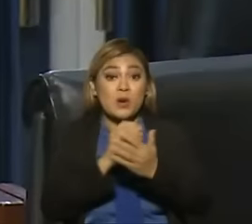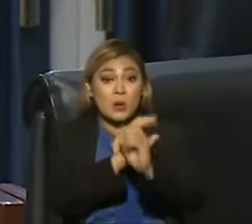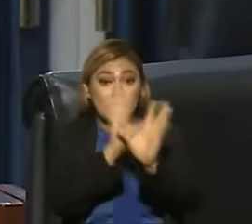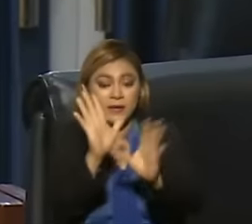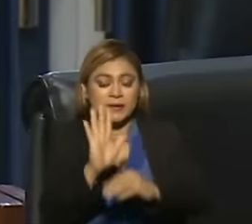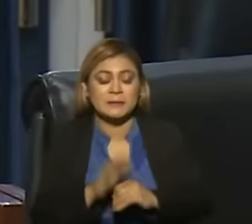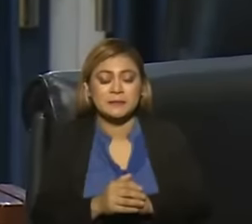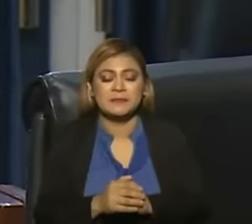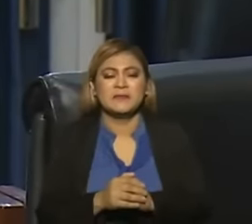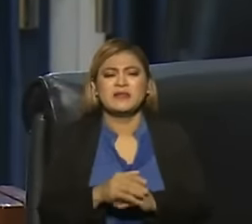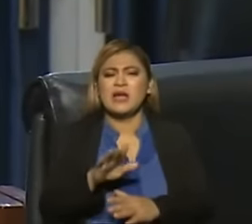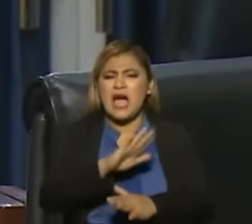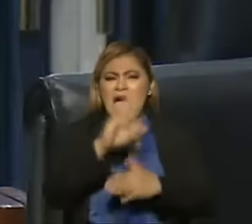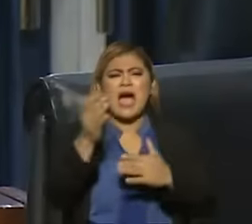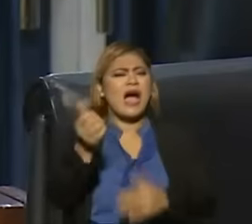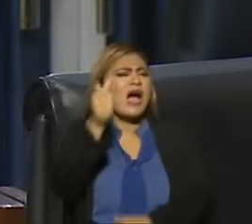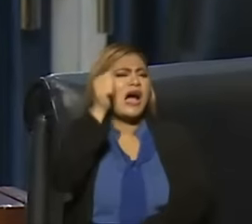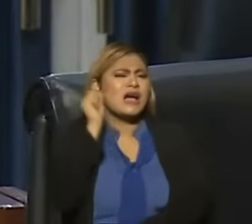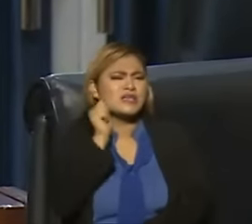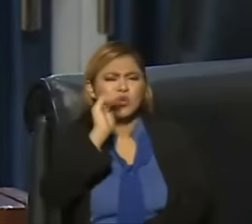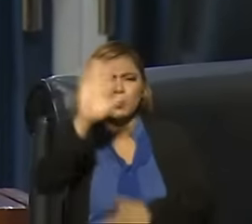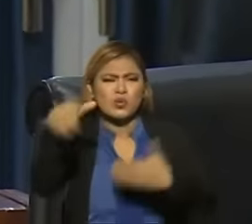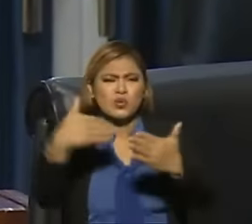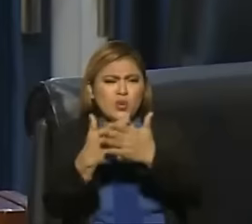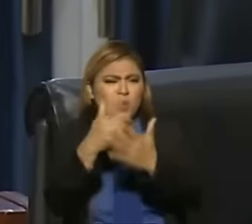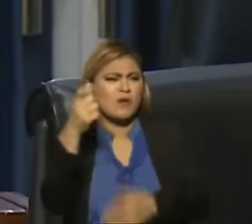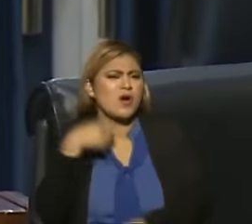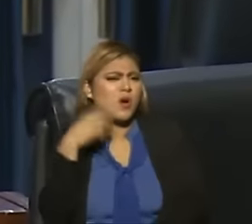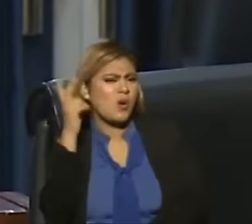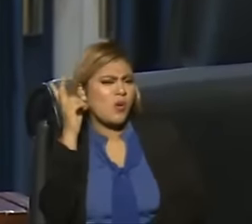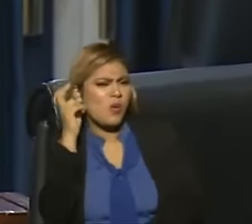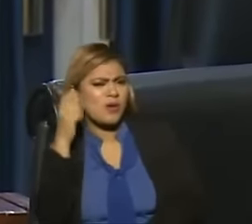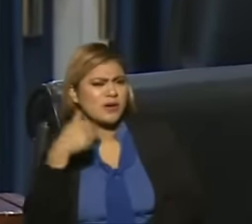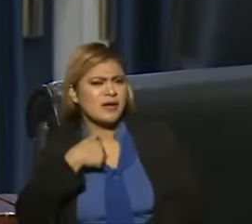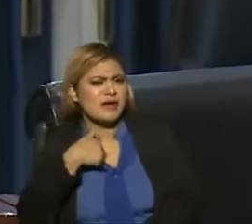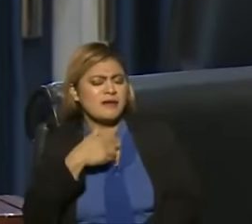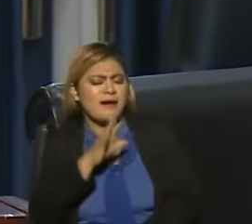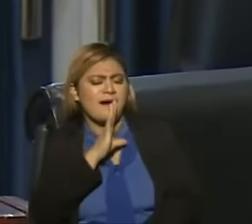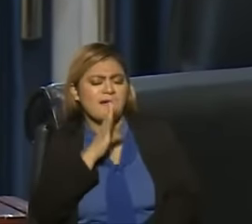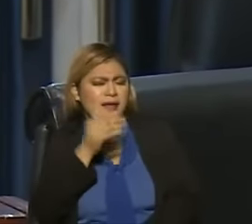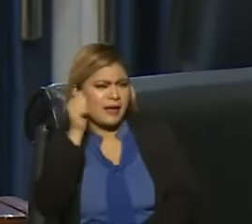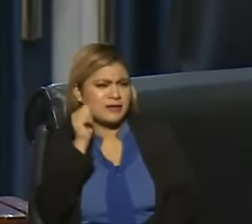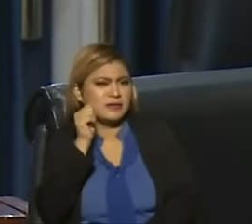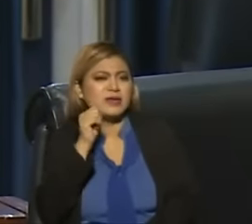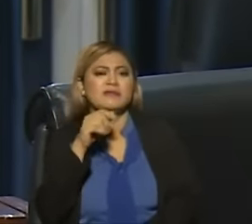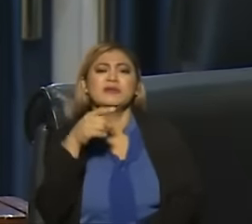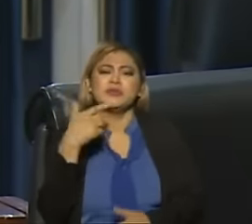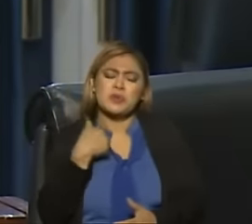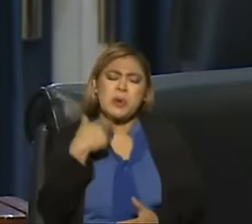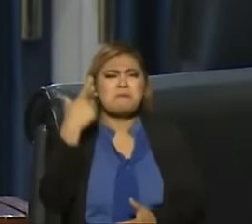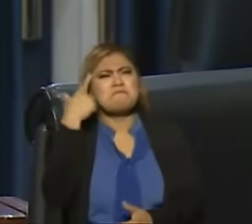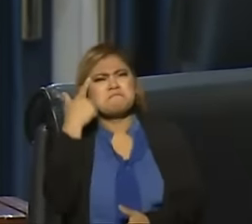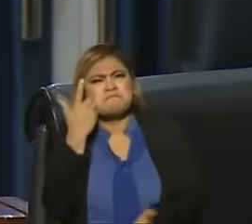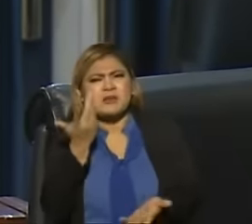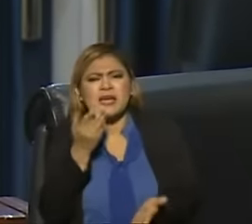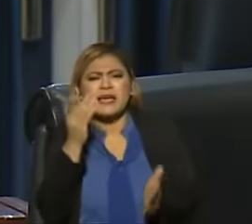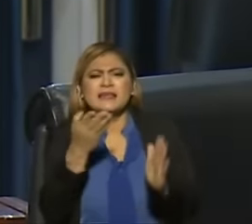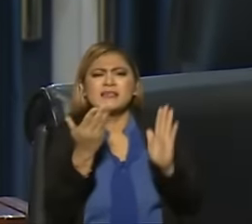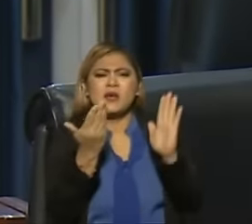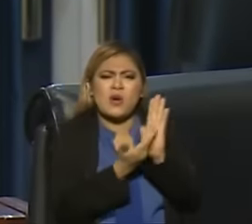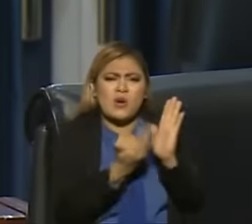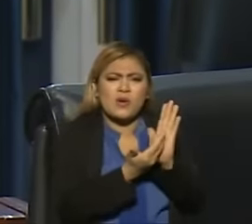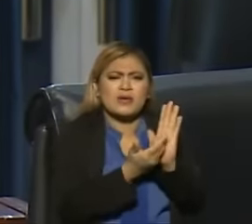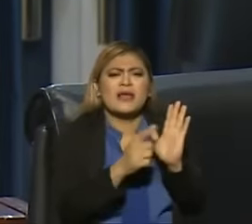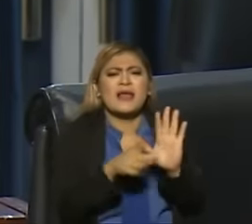nos estaban escuchando, pero quiero aclarar que el contrato ley de la República me fue dado media hora antes